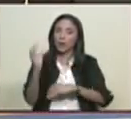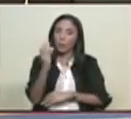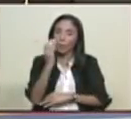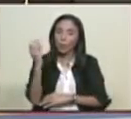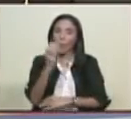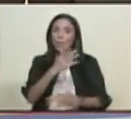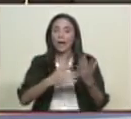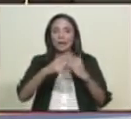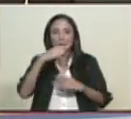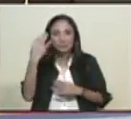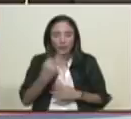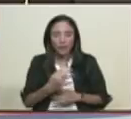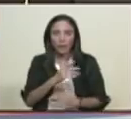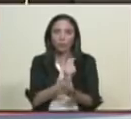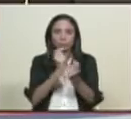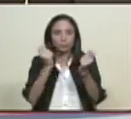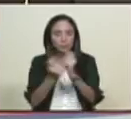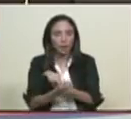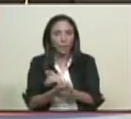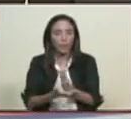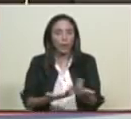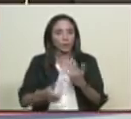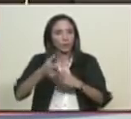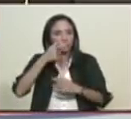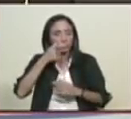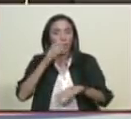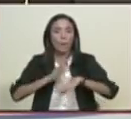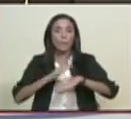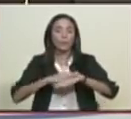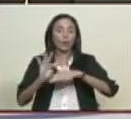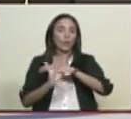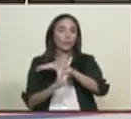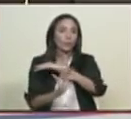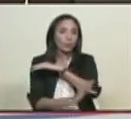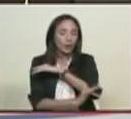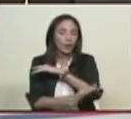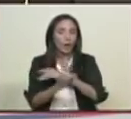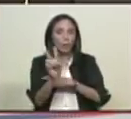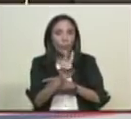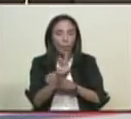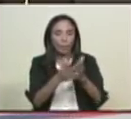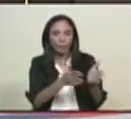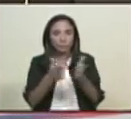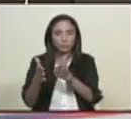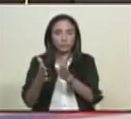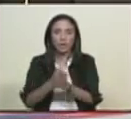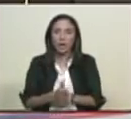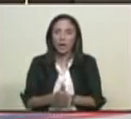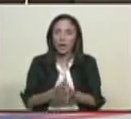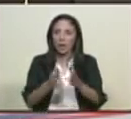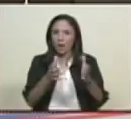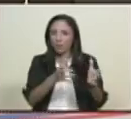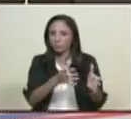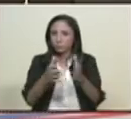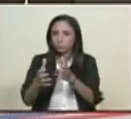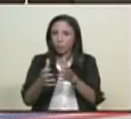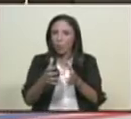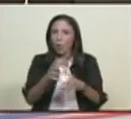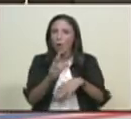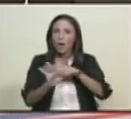inseguridad y del abandono de la frontera colombiana con Venezuela en el norte de Santander y especialmente en Cúcuta.